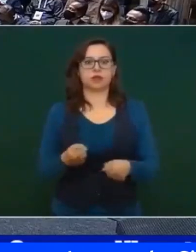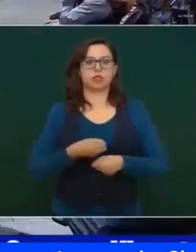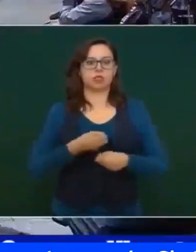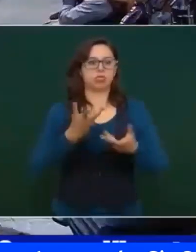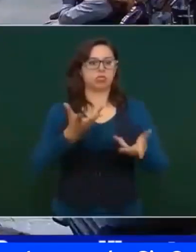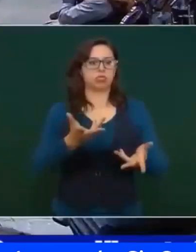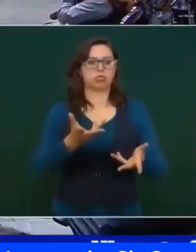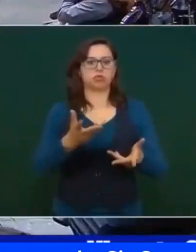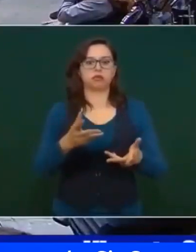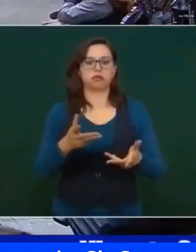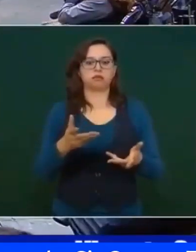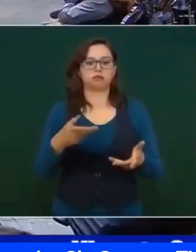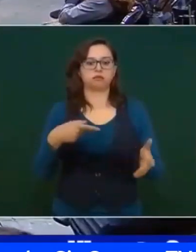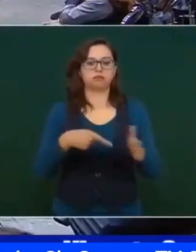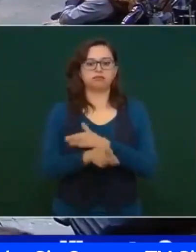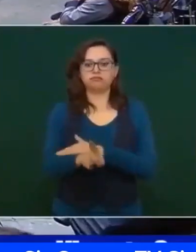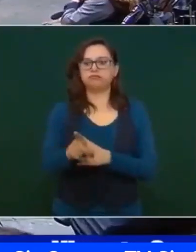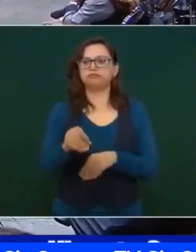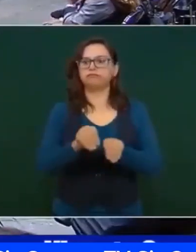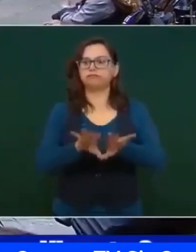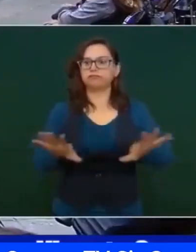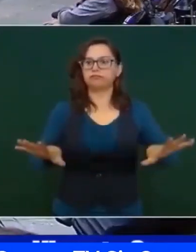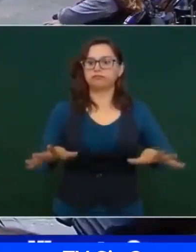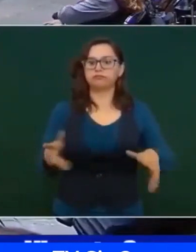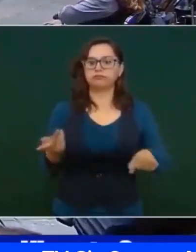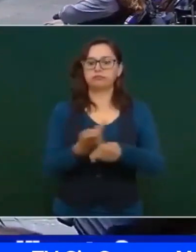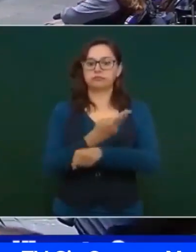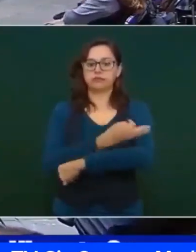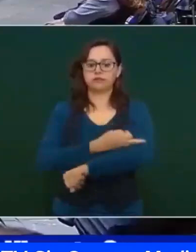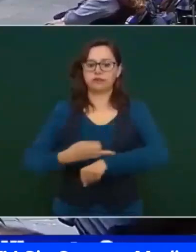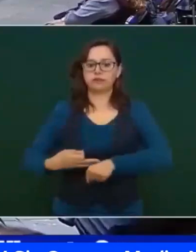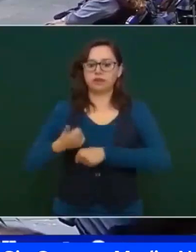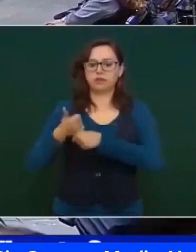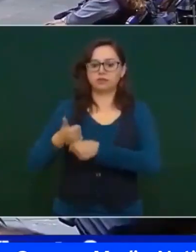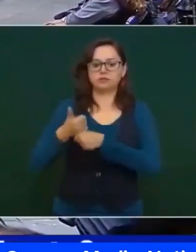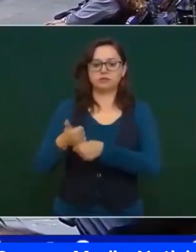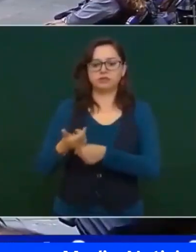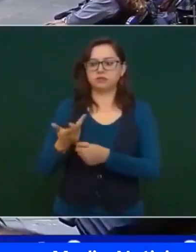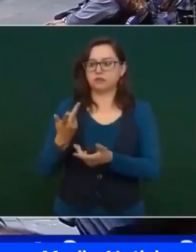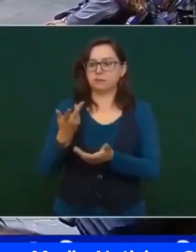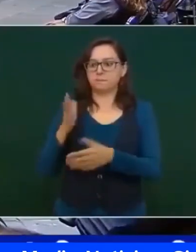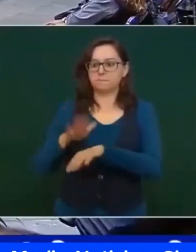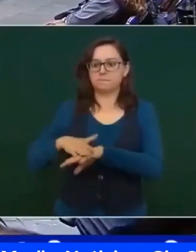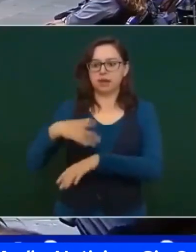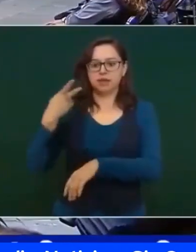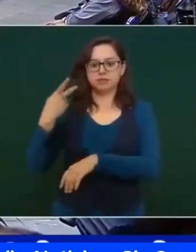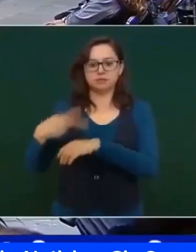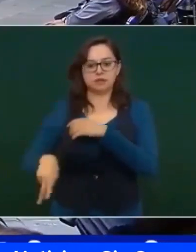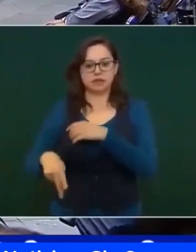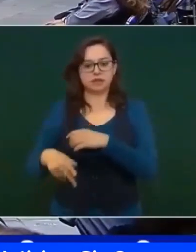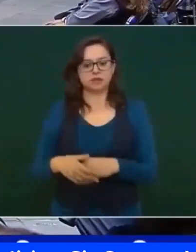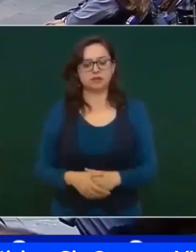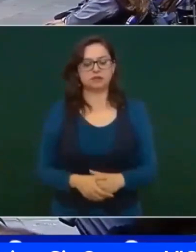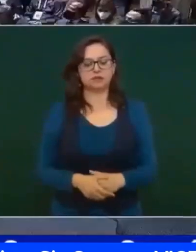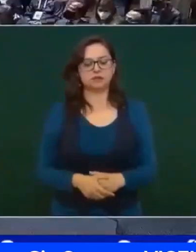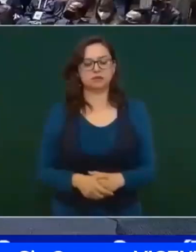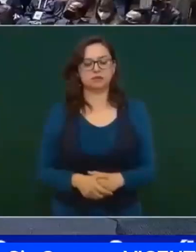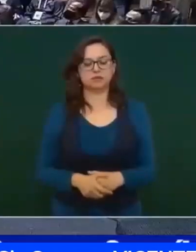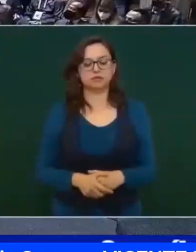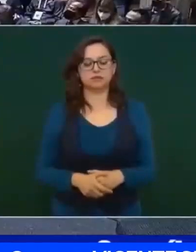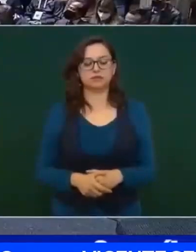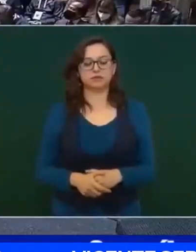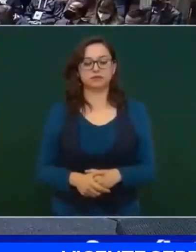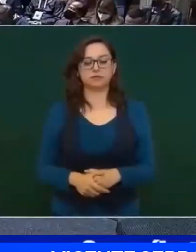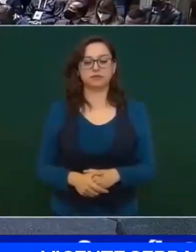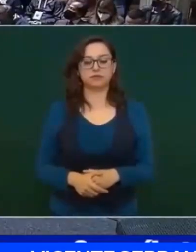y tanto pues a la víctima, que en este caso pues ella no está ya para defenderse, ¿no? Sí,